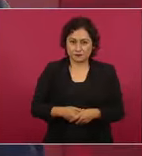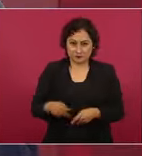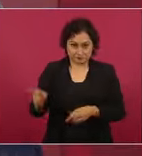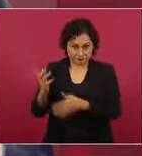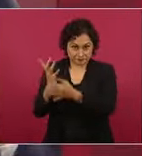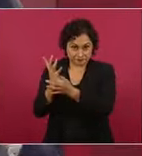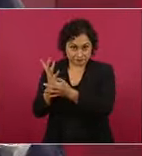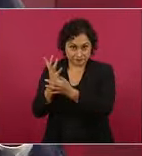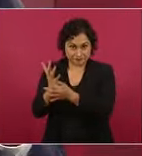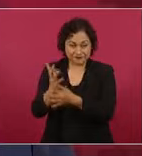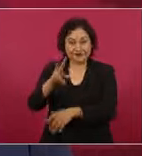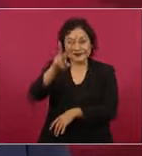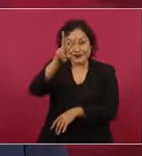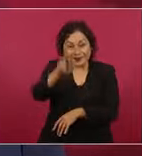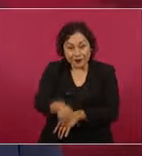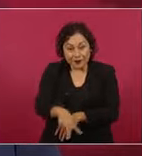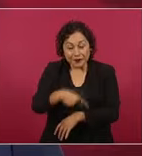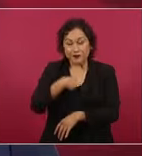¿Es real esto?